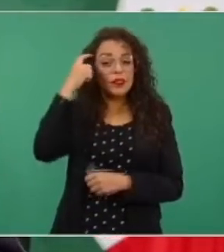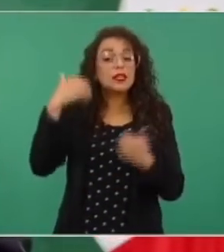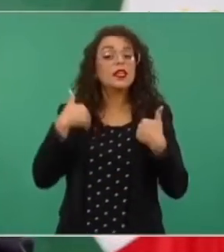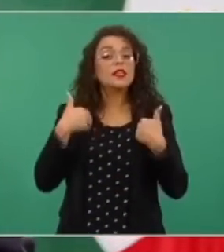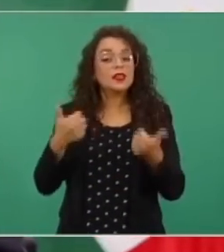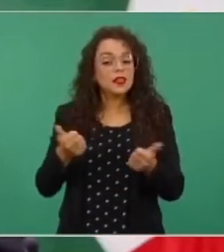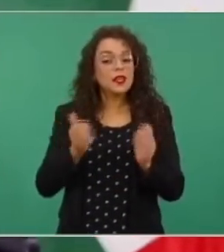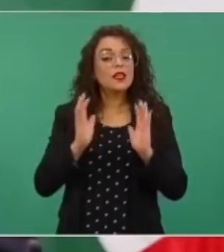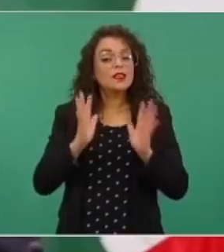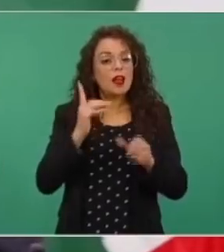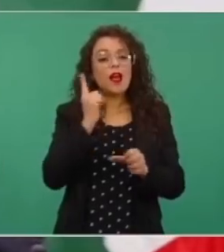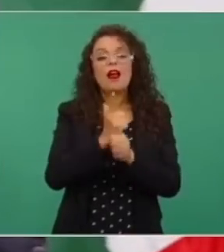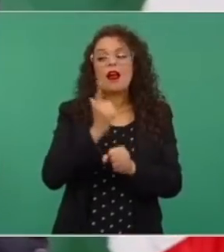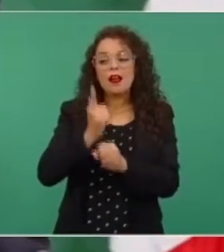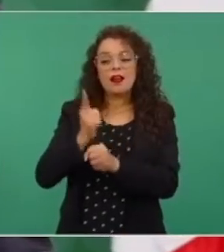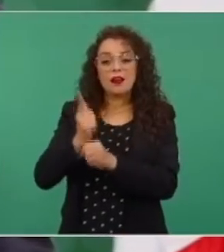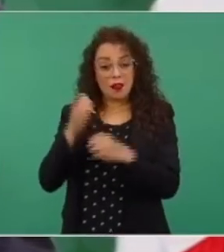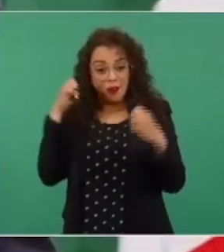engañar.